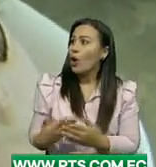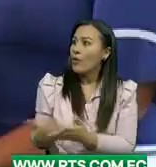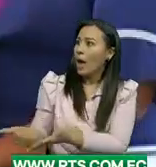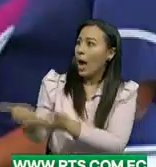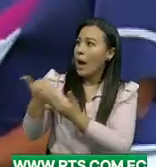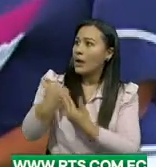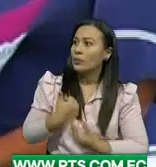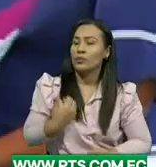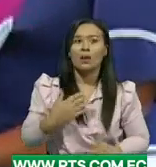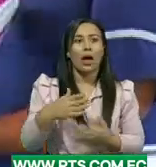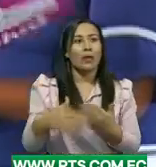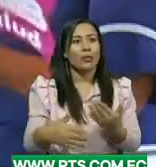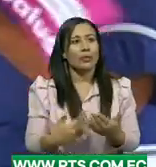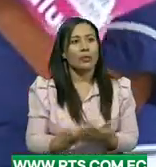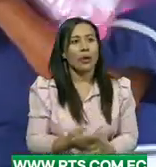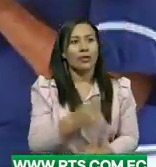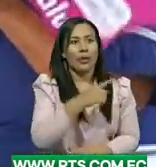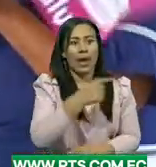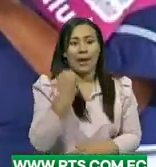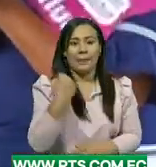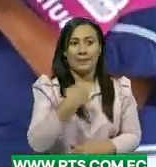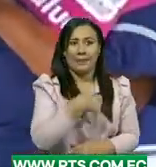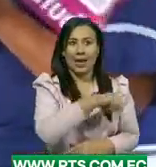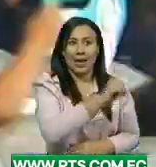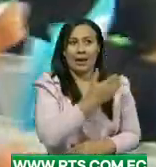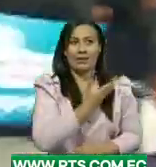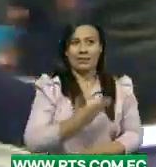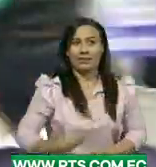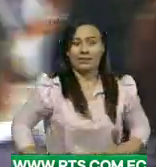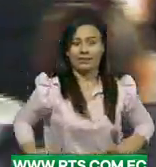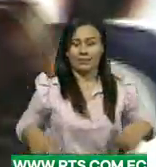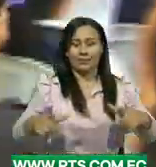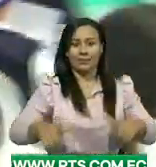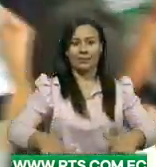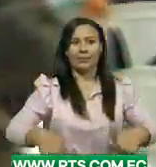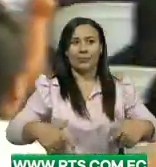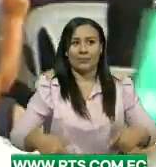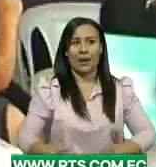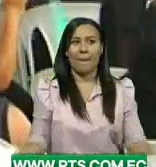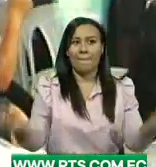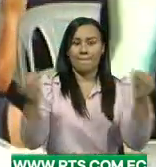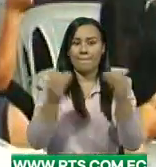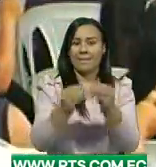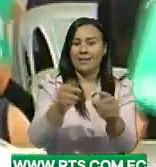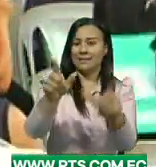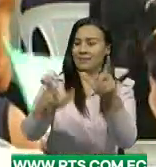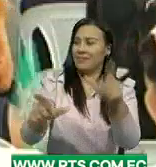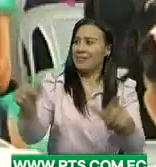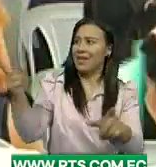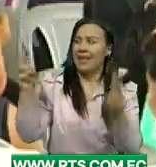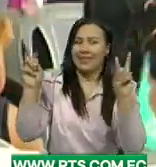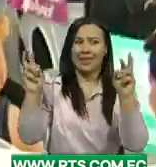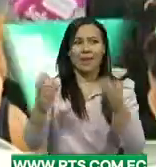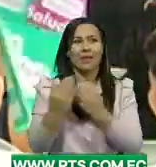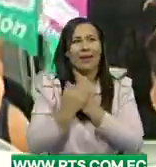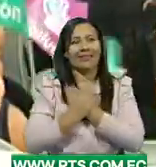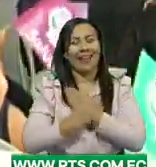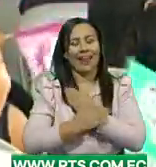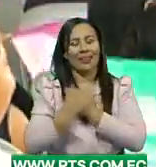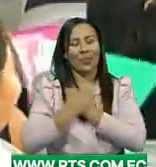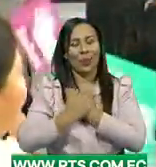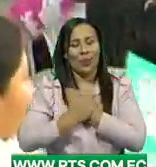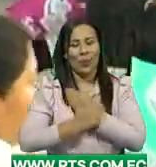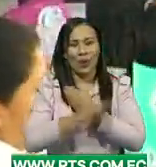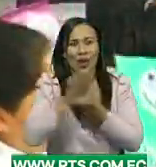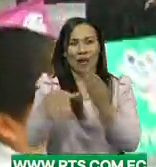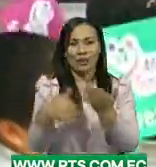a eso. Tras la partida del primer mandatario, luego se activó un tren humano, el tren de la ternura. En